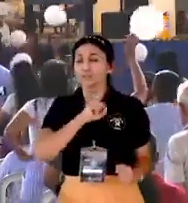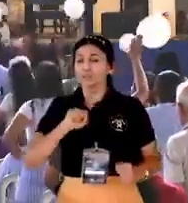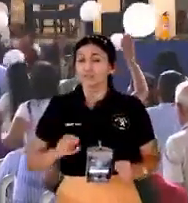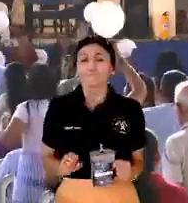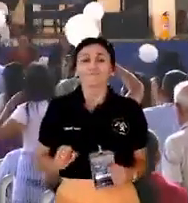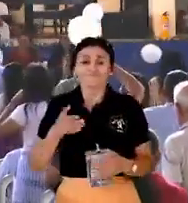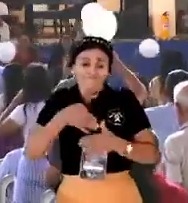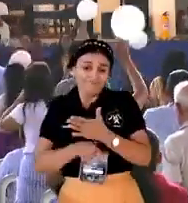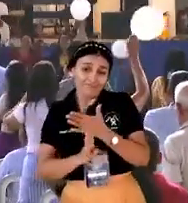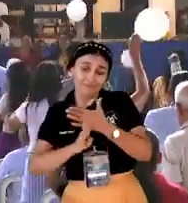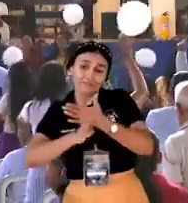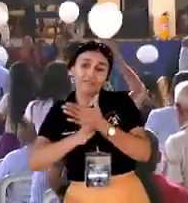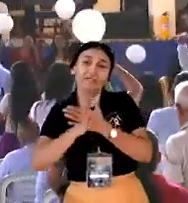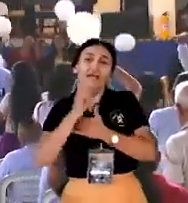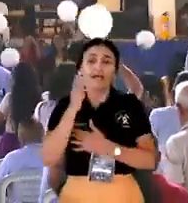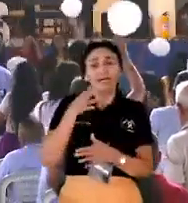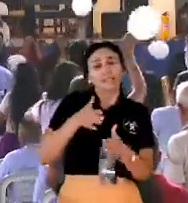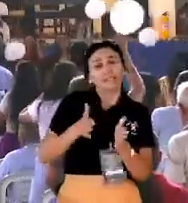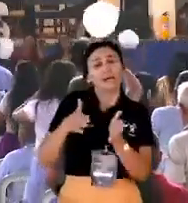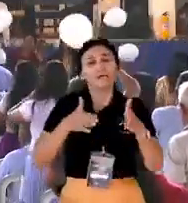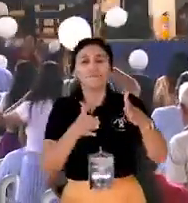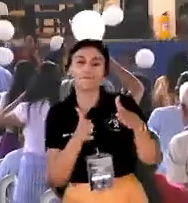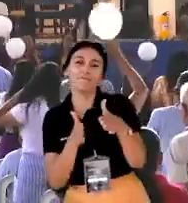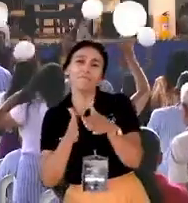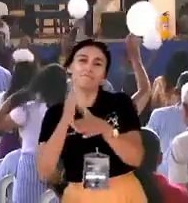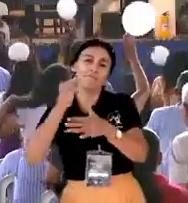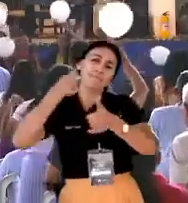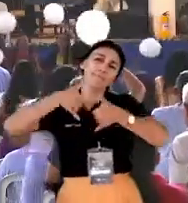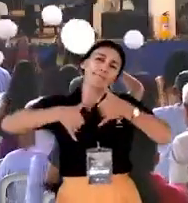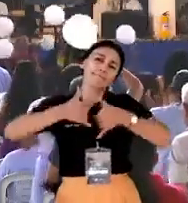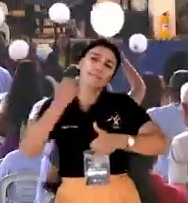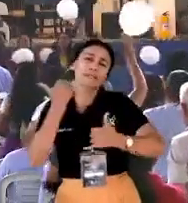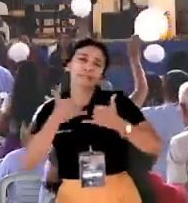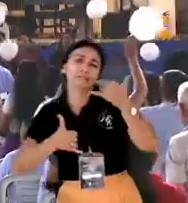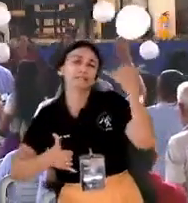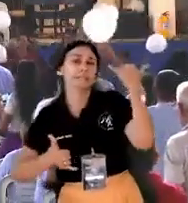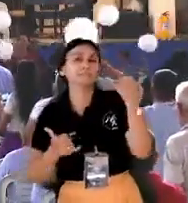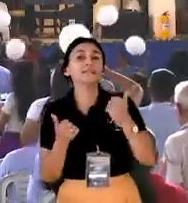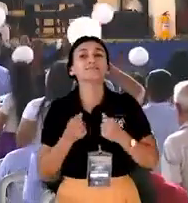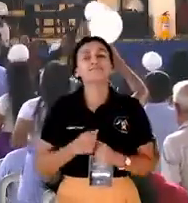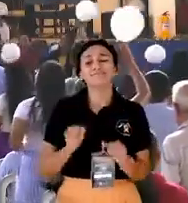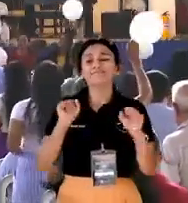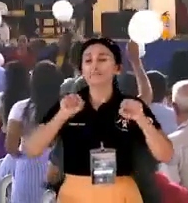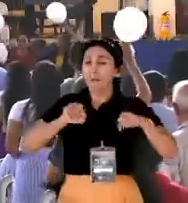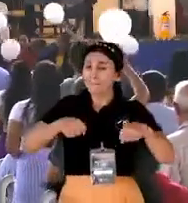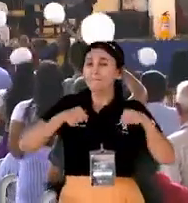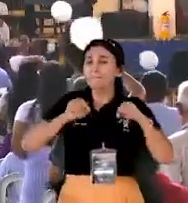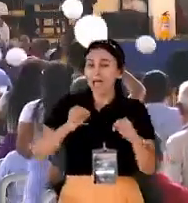Seguiré mi carrera hasta el final y también